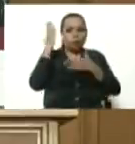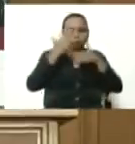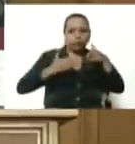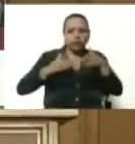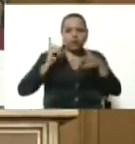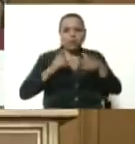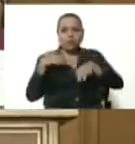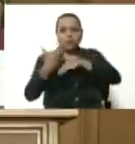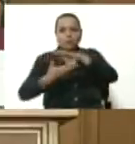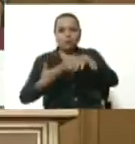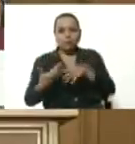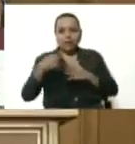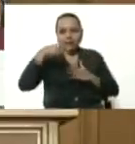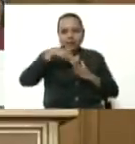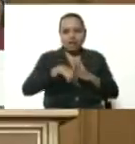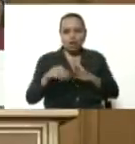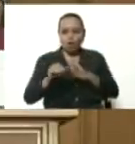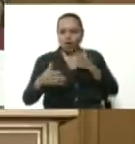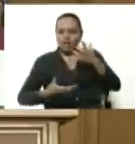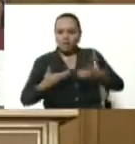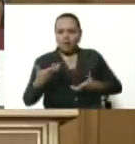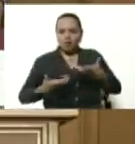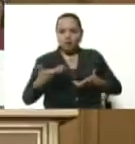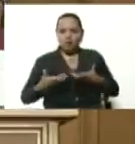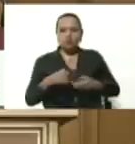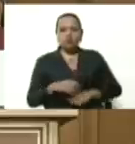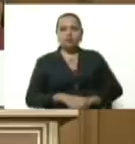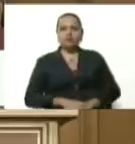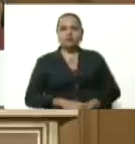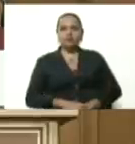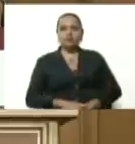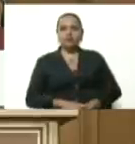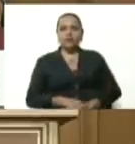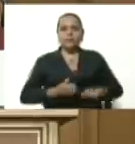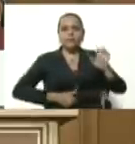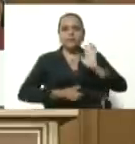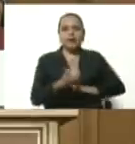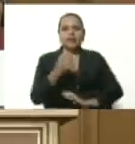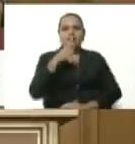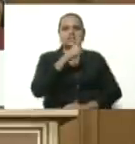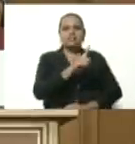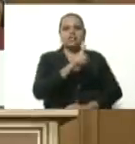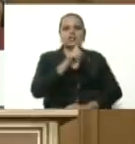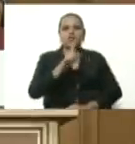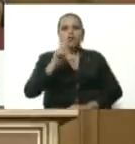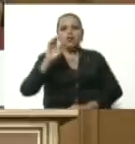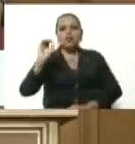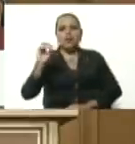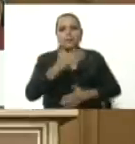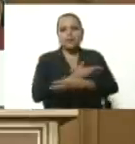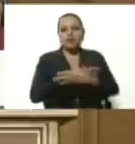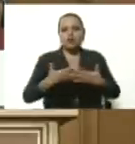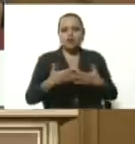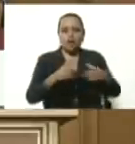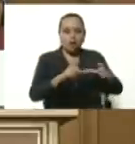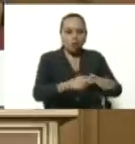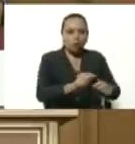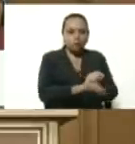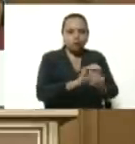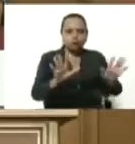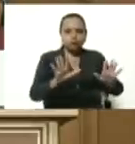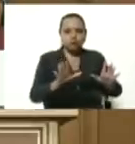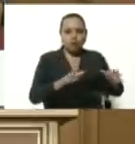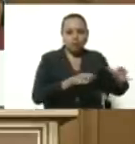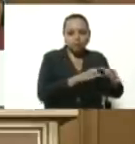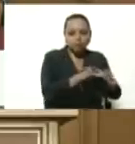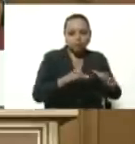y en órganos internos o quemaduras. Se calcula que hay más de 110 millones de minas, repartidas en